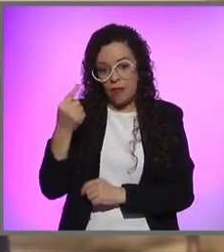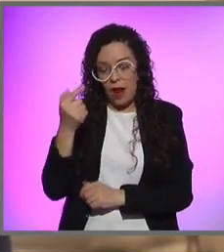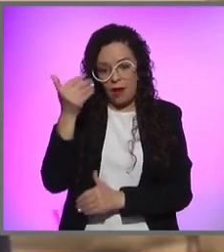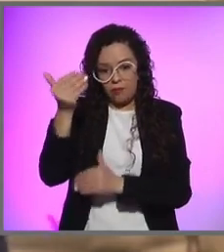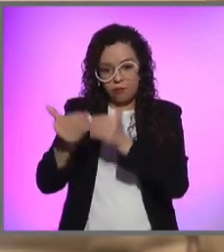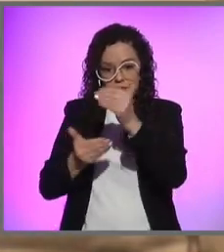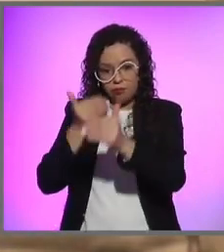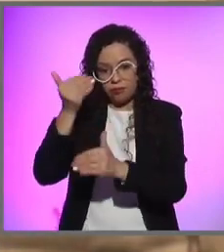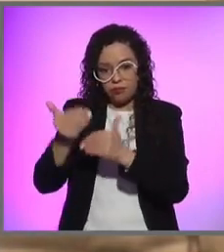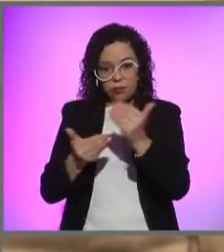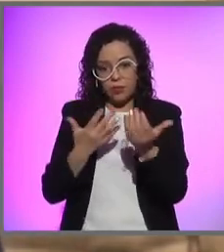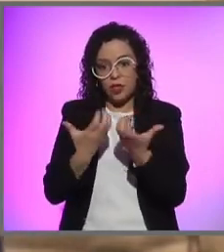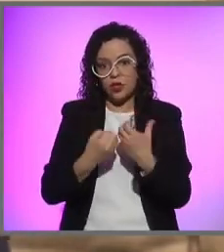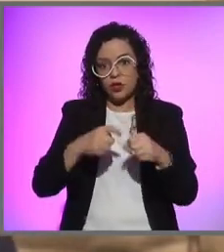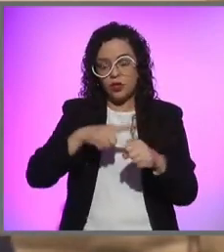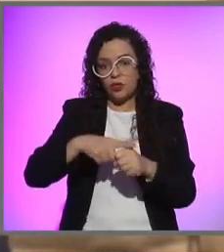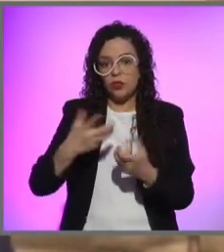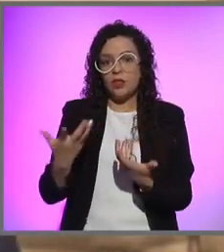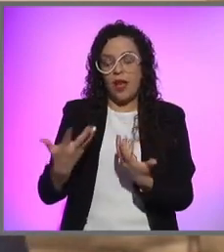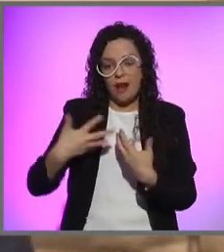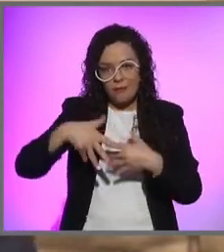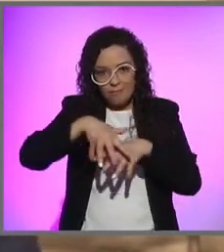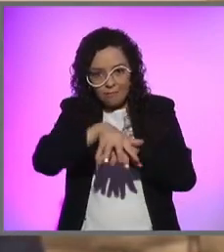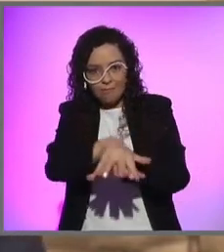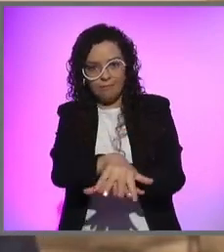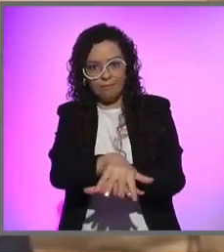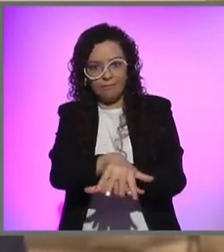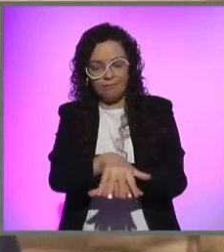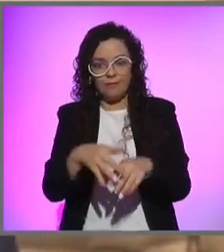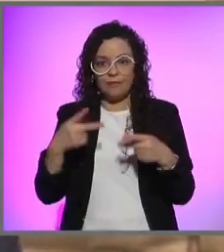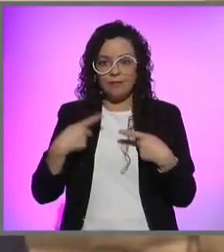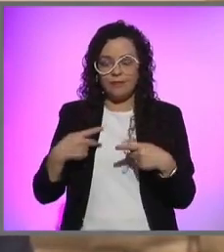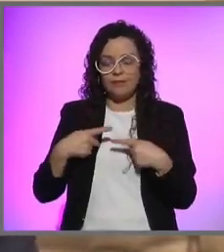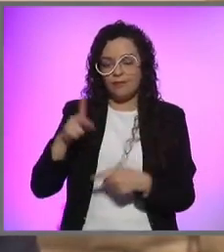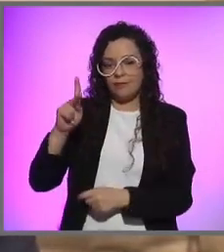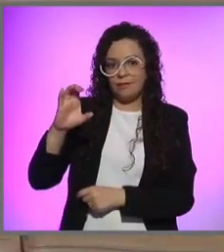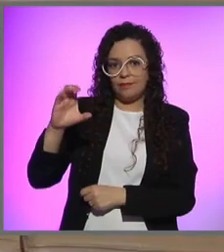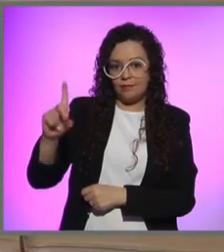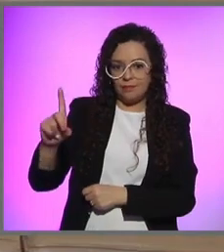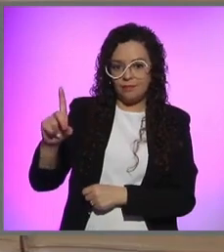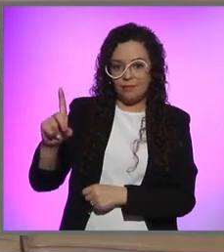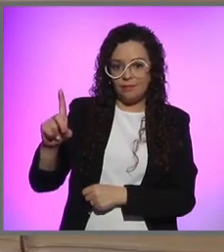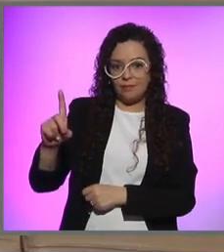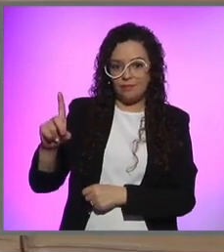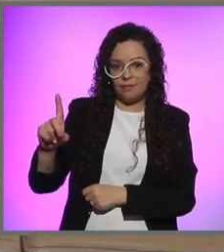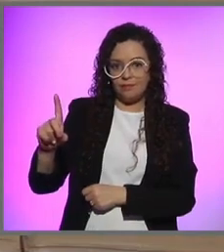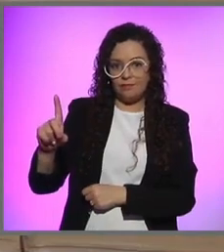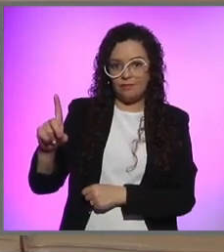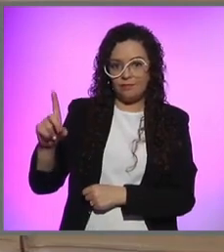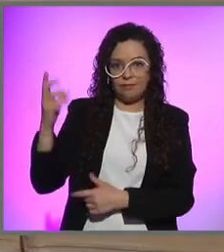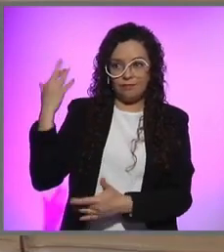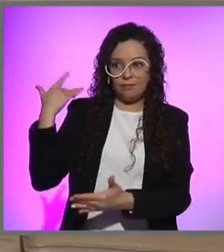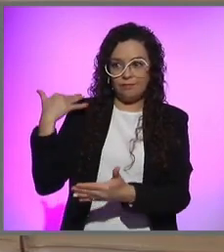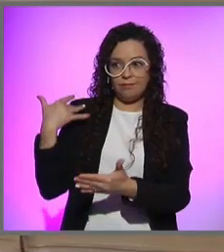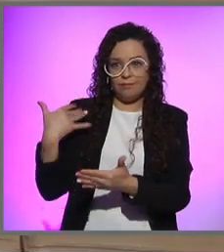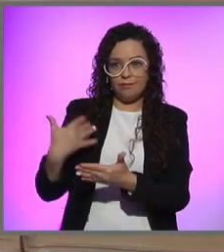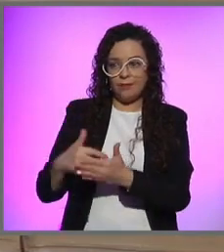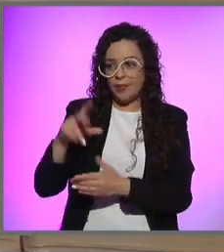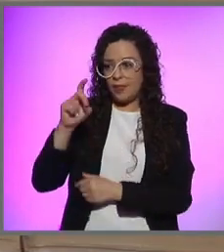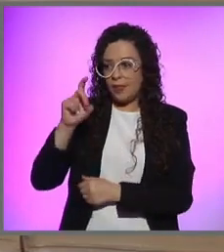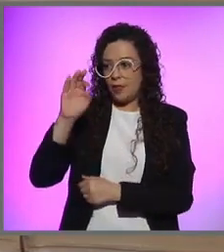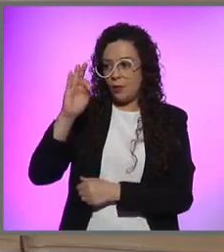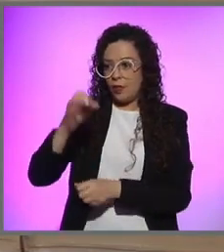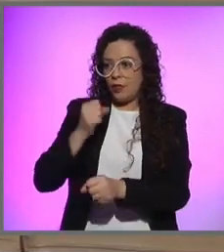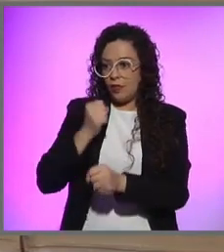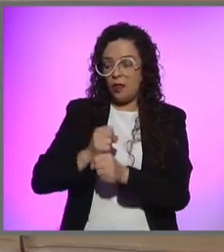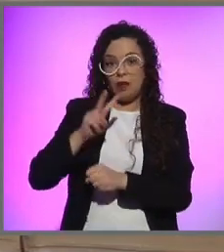integración social de las personas con discapacidad en los últimos 30, 40 años, nos ha cambiado totalmente